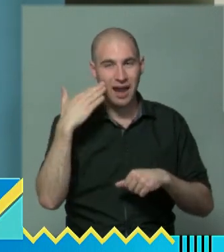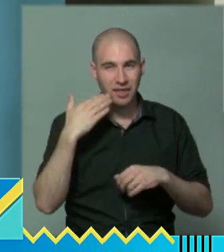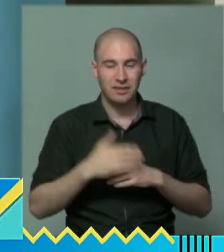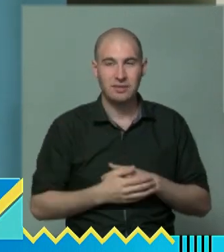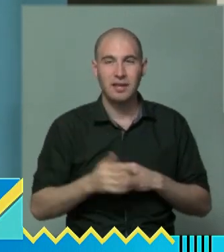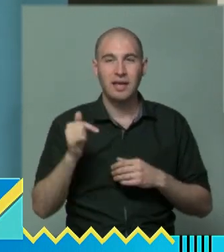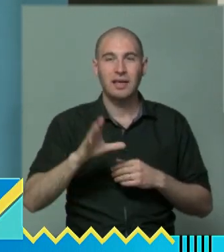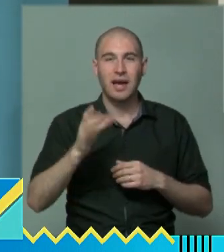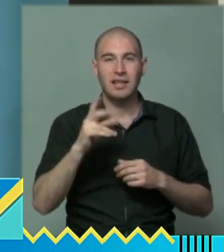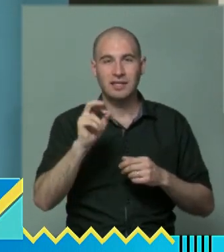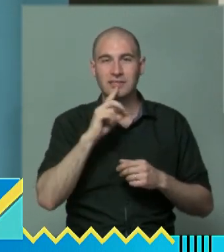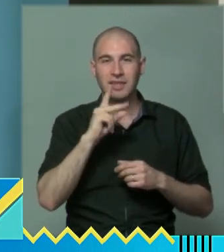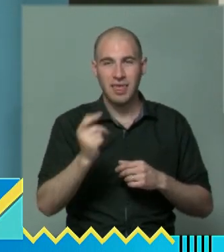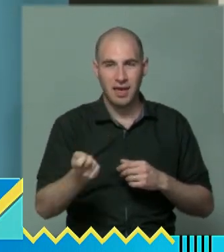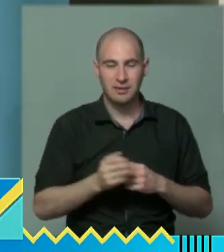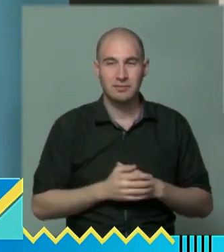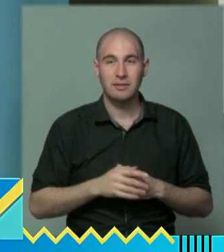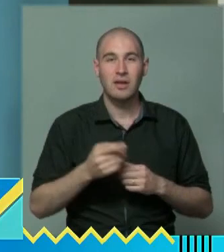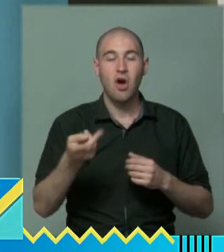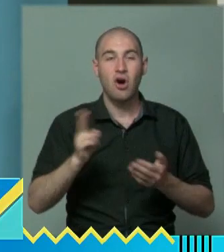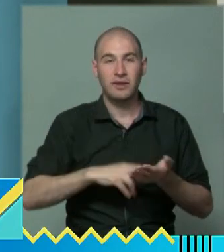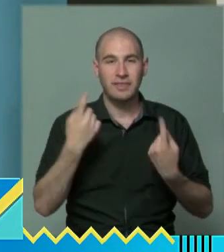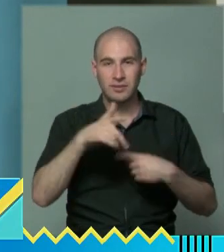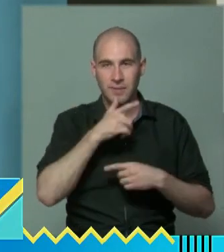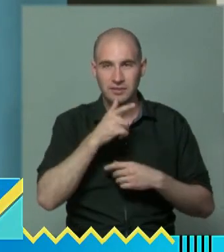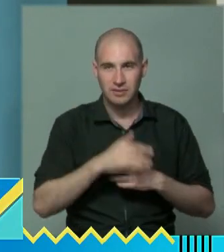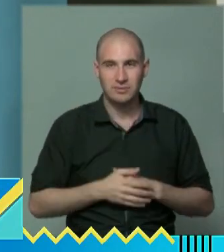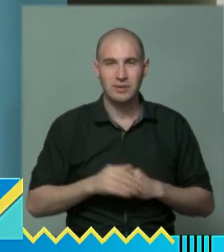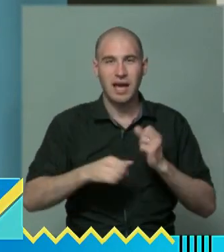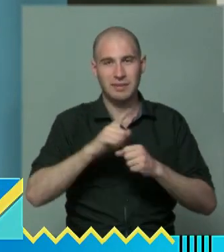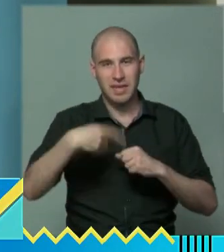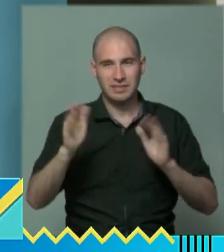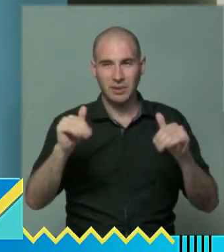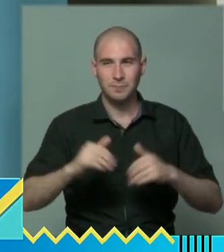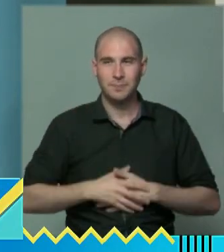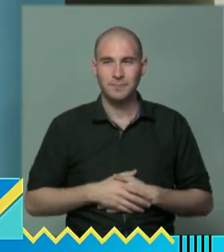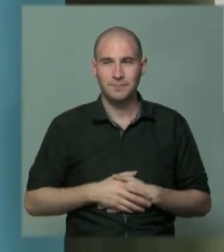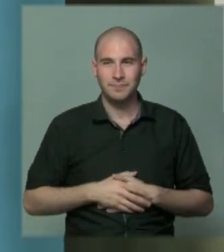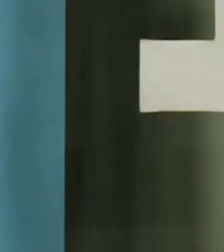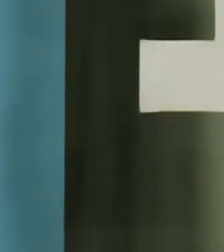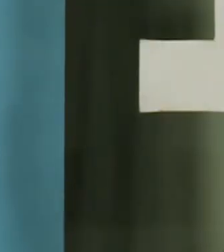por Canal 30 de la Televisión Digital Abierta con otra edición de Distintos Parecidos. Hasta mañana. Chau, chau.